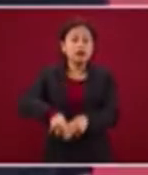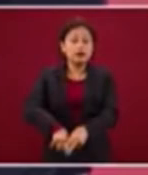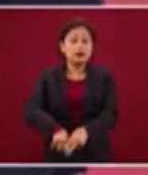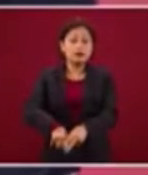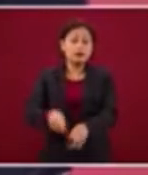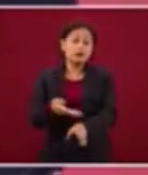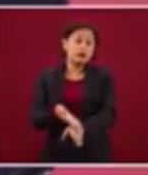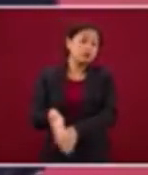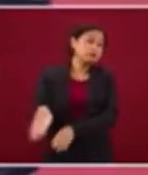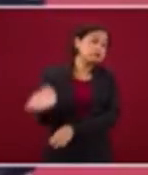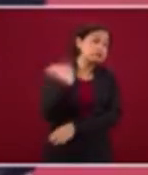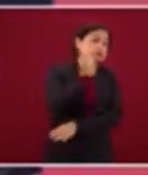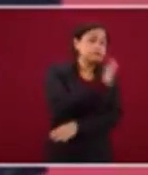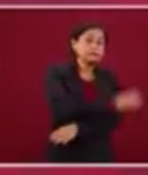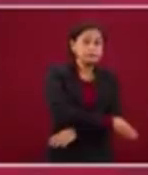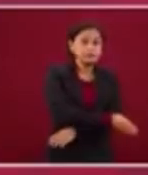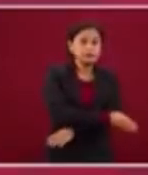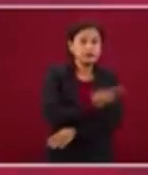érase una vez